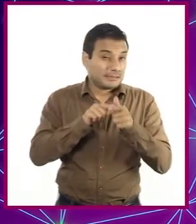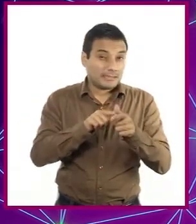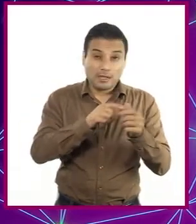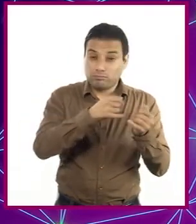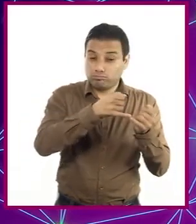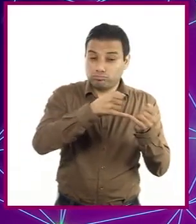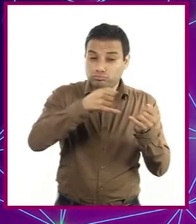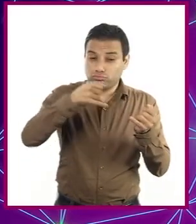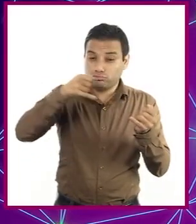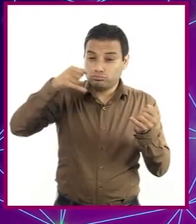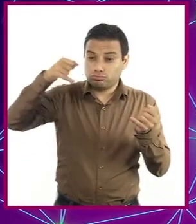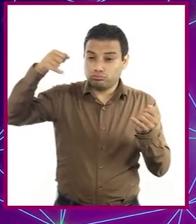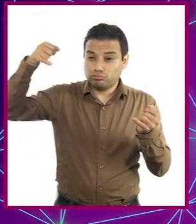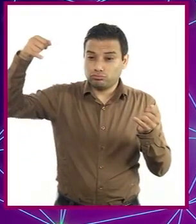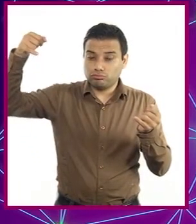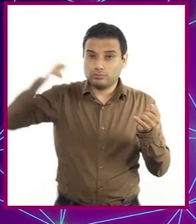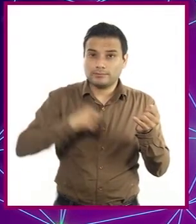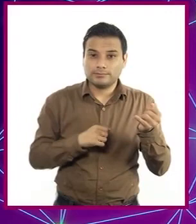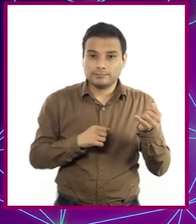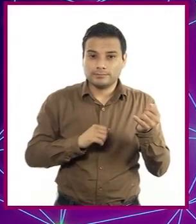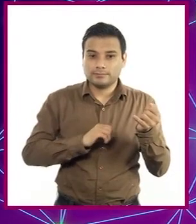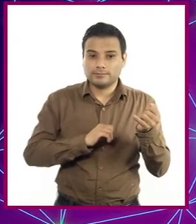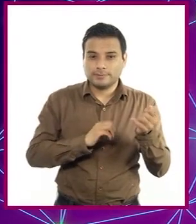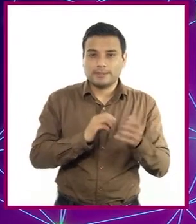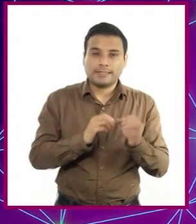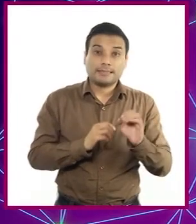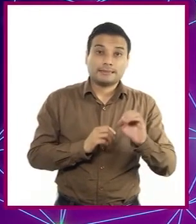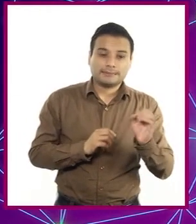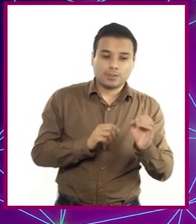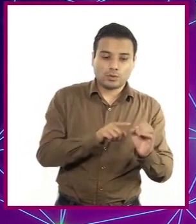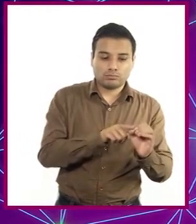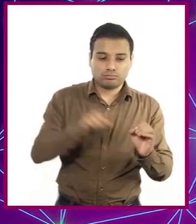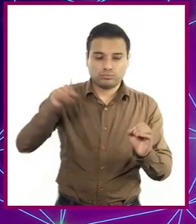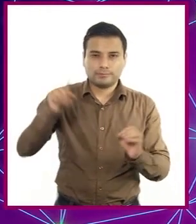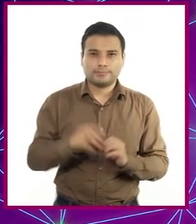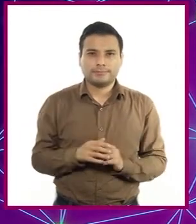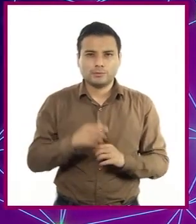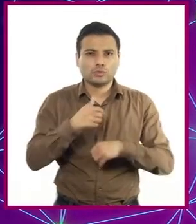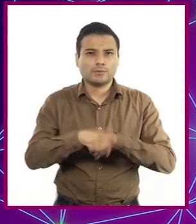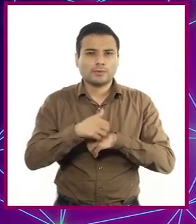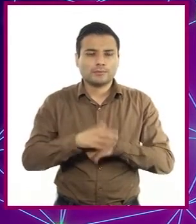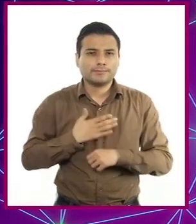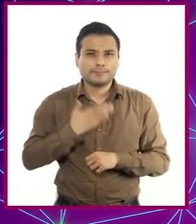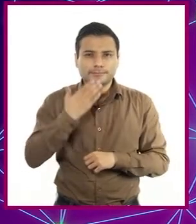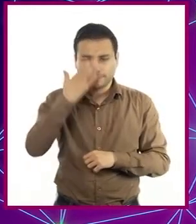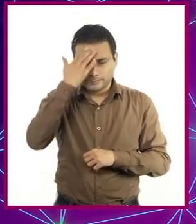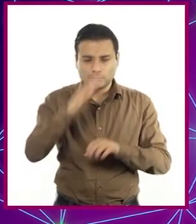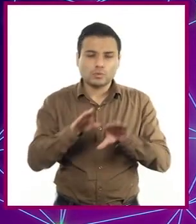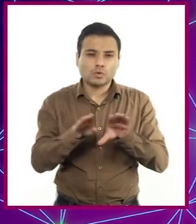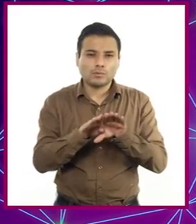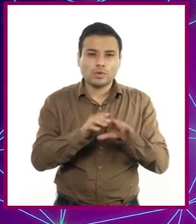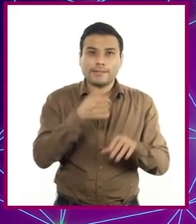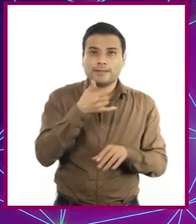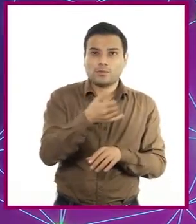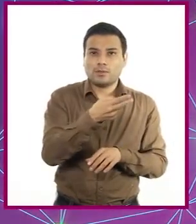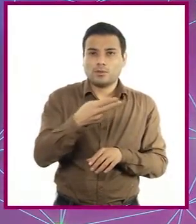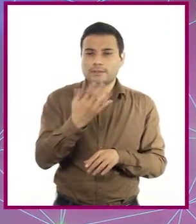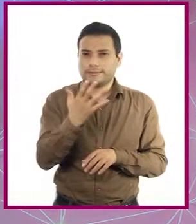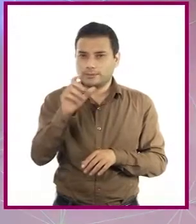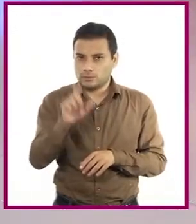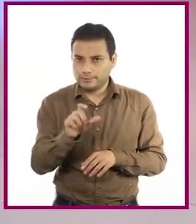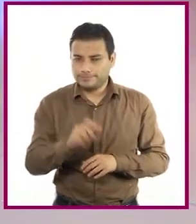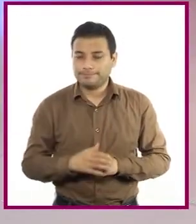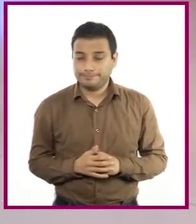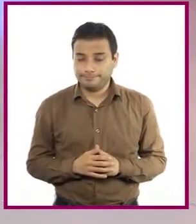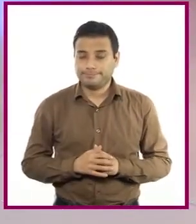gráfica, esta pasará por el 0 y la expresión algebraica que la representa es y igual a 5